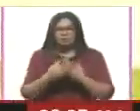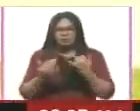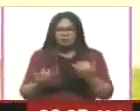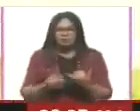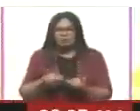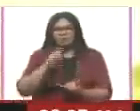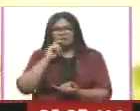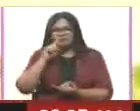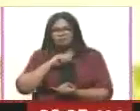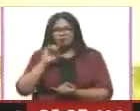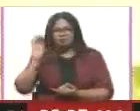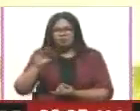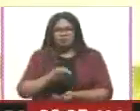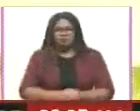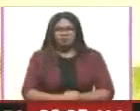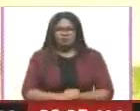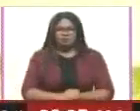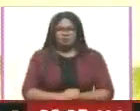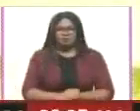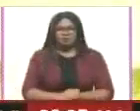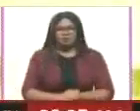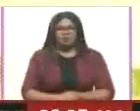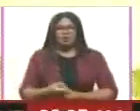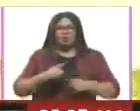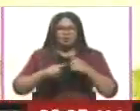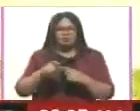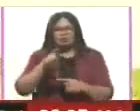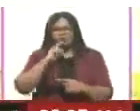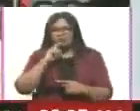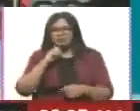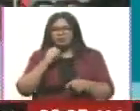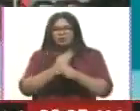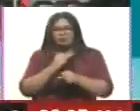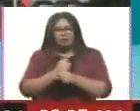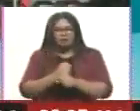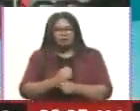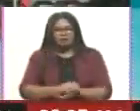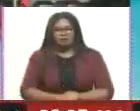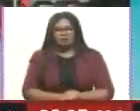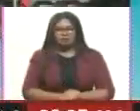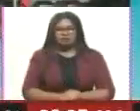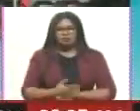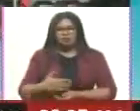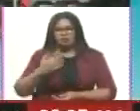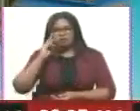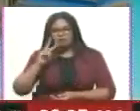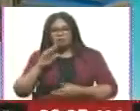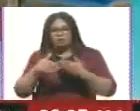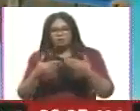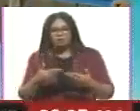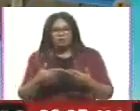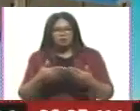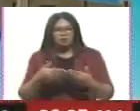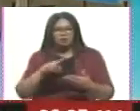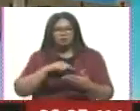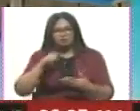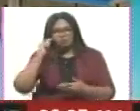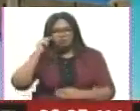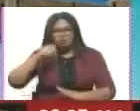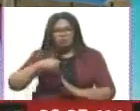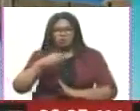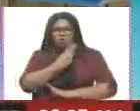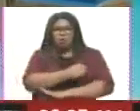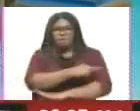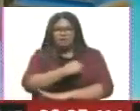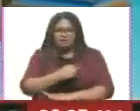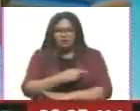pasa en nuestro país. 21 meses de arduo trabajo que se pueden visualizar. Entonces, el hospital universitario hoy es un hospital